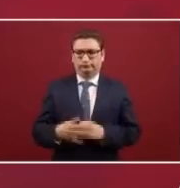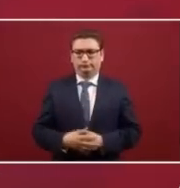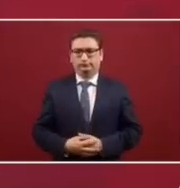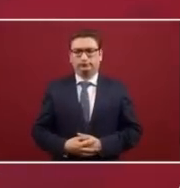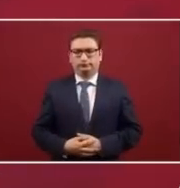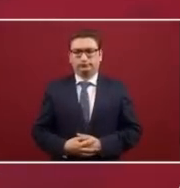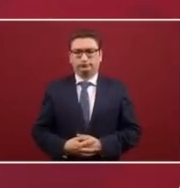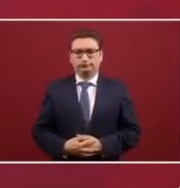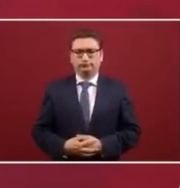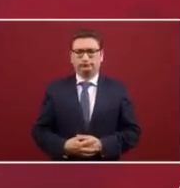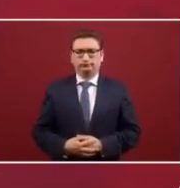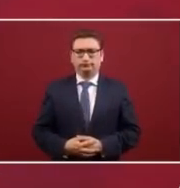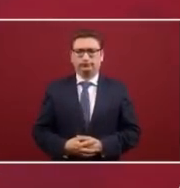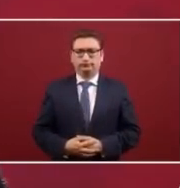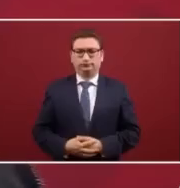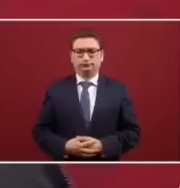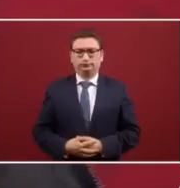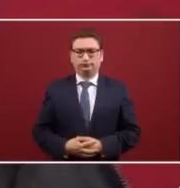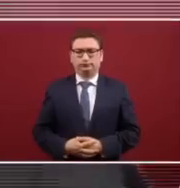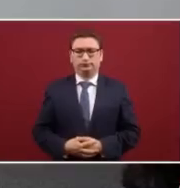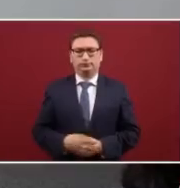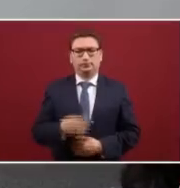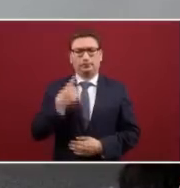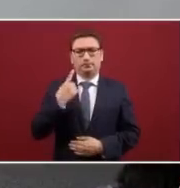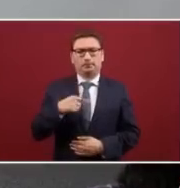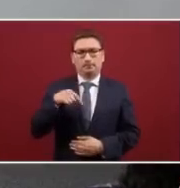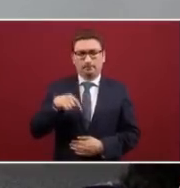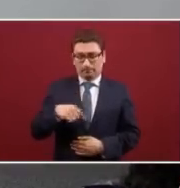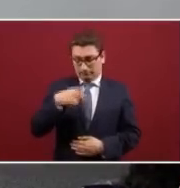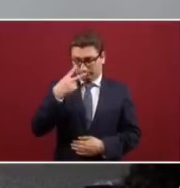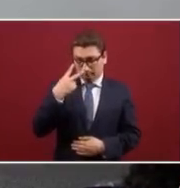en defensa de la